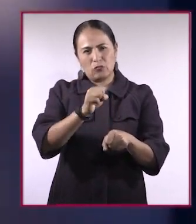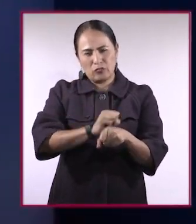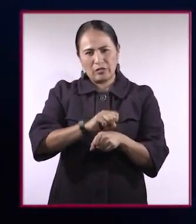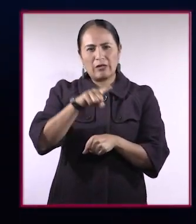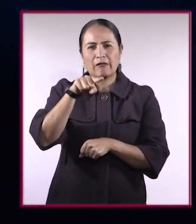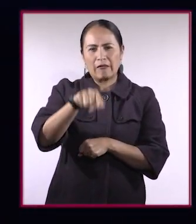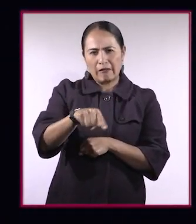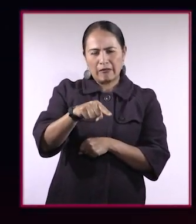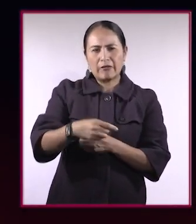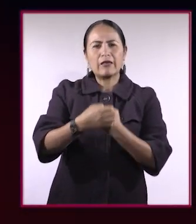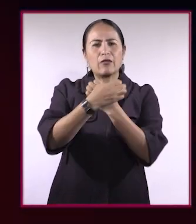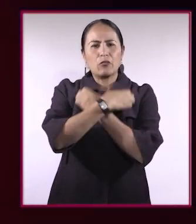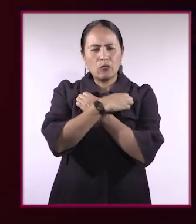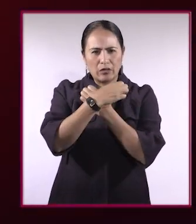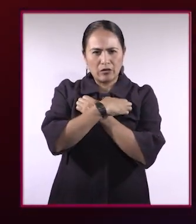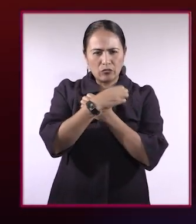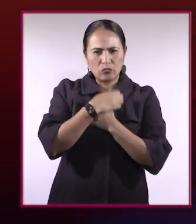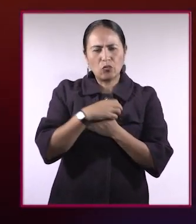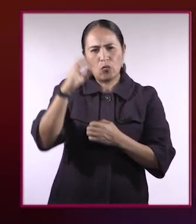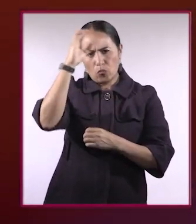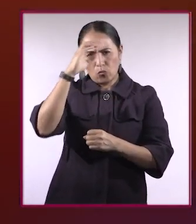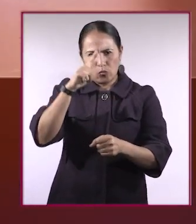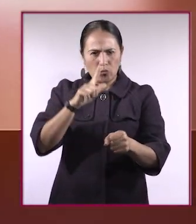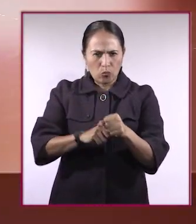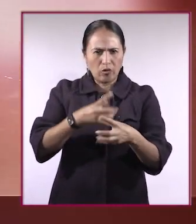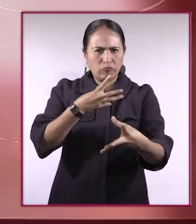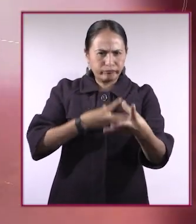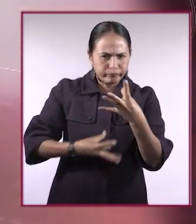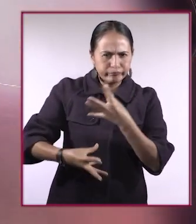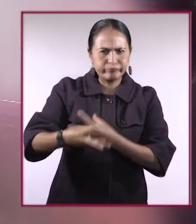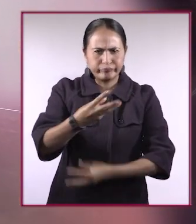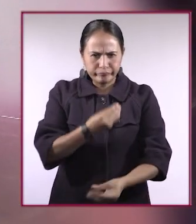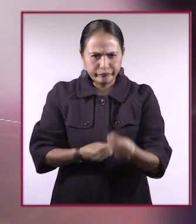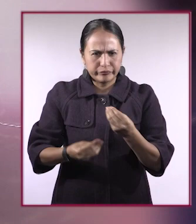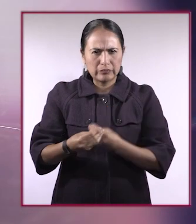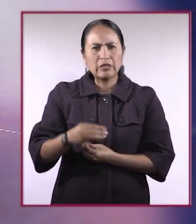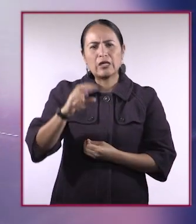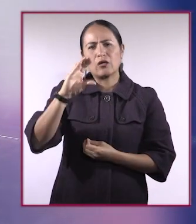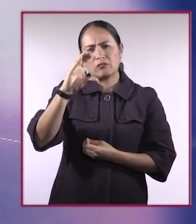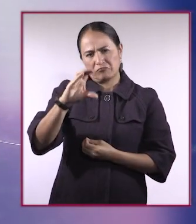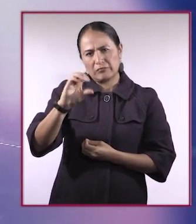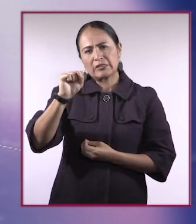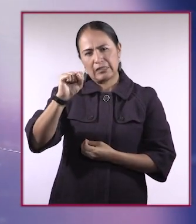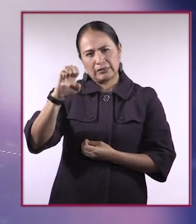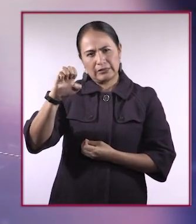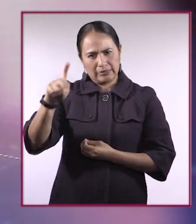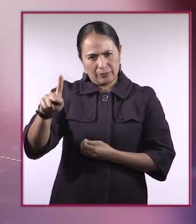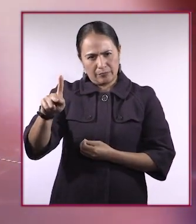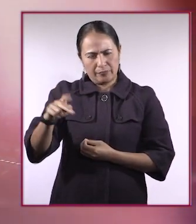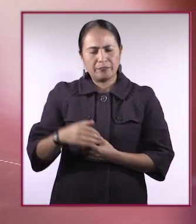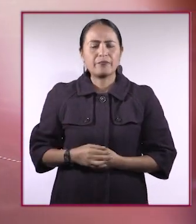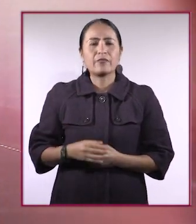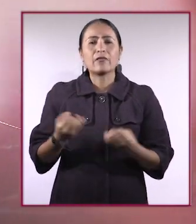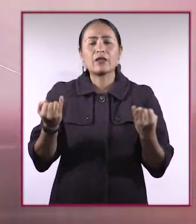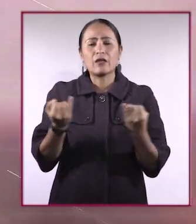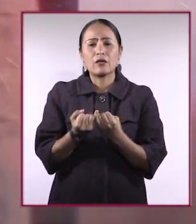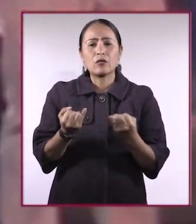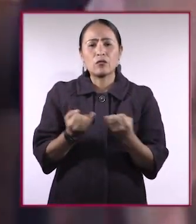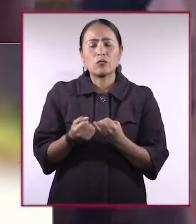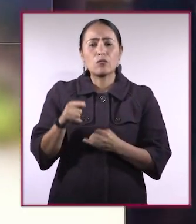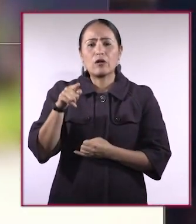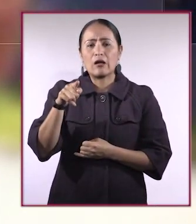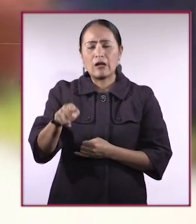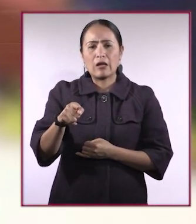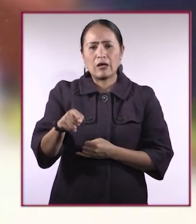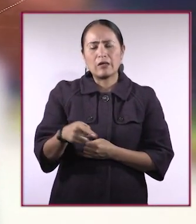General de Educación Intercultural y Bilingüe de la Secretaría de Educación Pública y becario de la